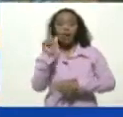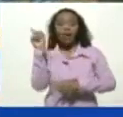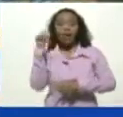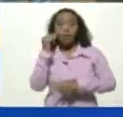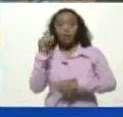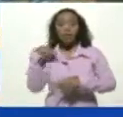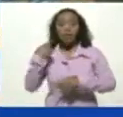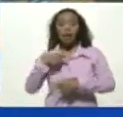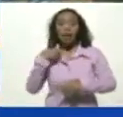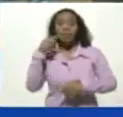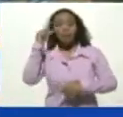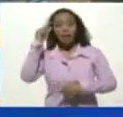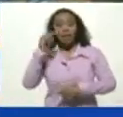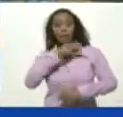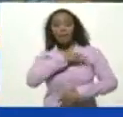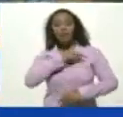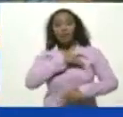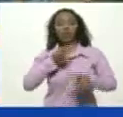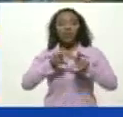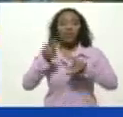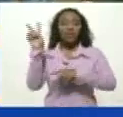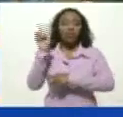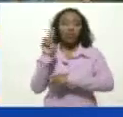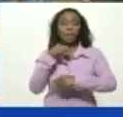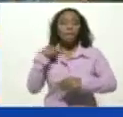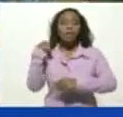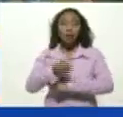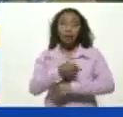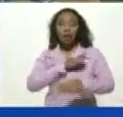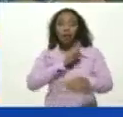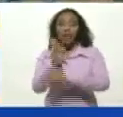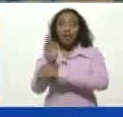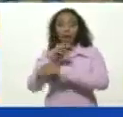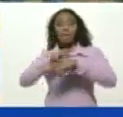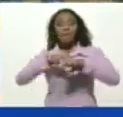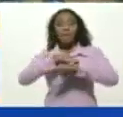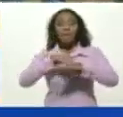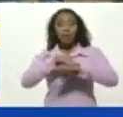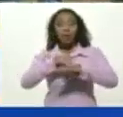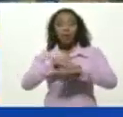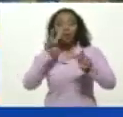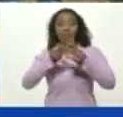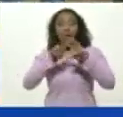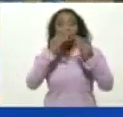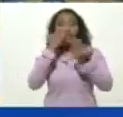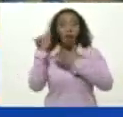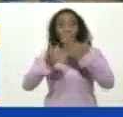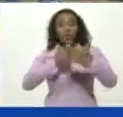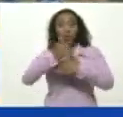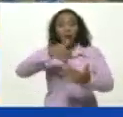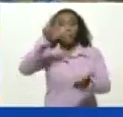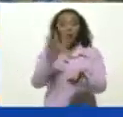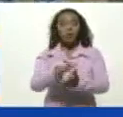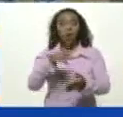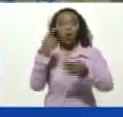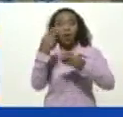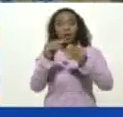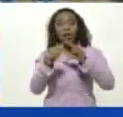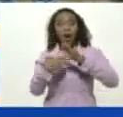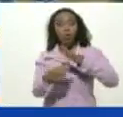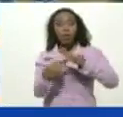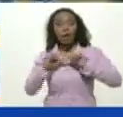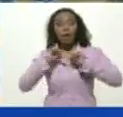Venezuela. Mañana que se vaya el ministro Villarruel, vea el proyecto y aprobemos los recursos para